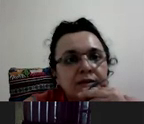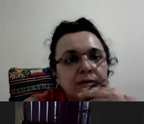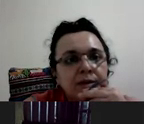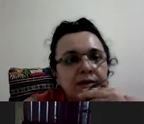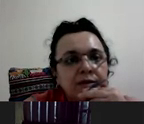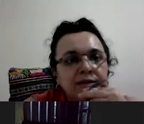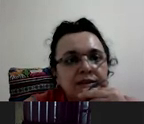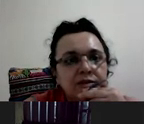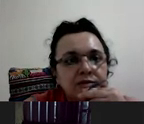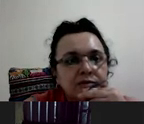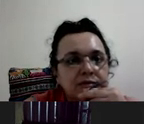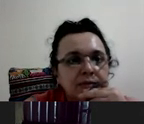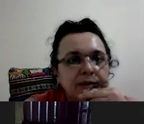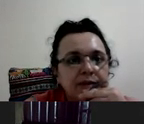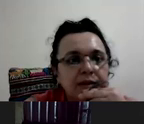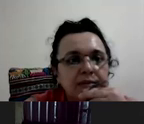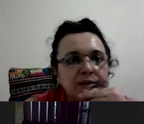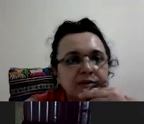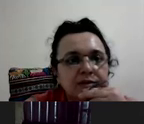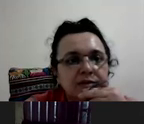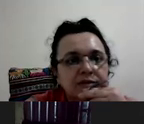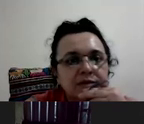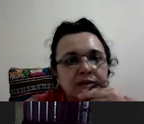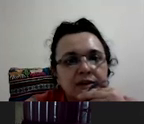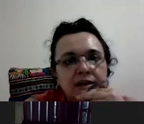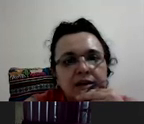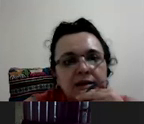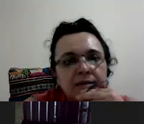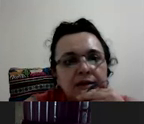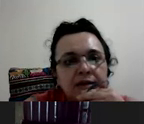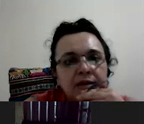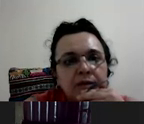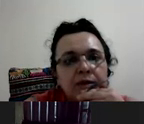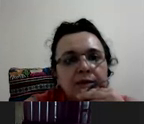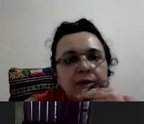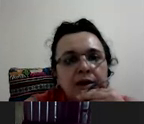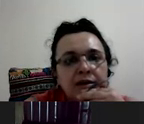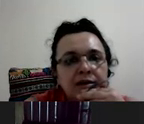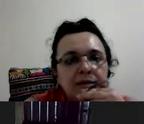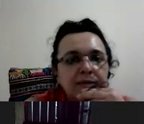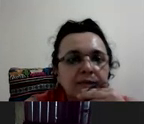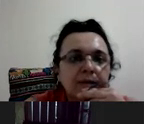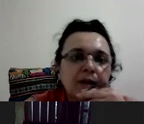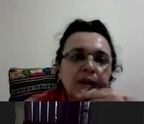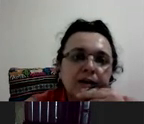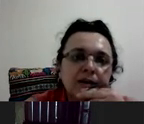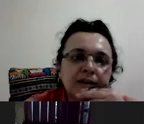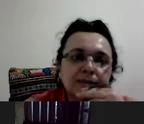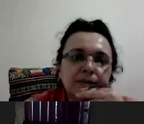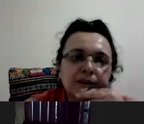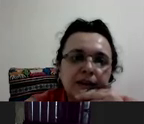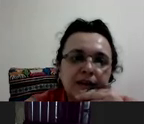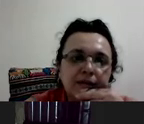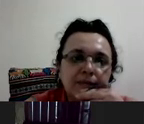Después dice, complete conversations, complete las conversaciones, ¿verdad? With bottle